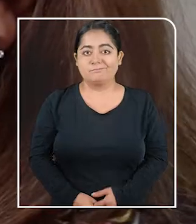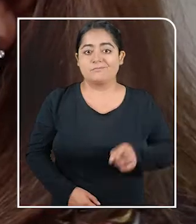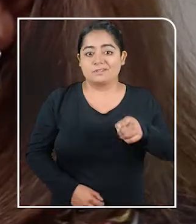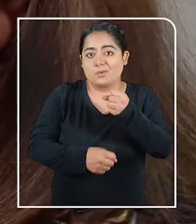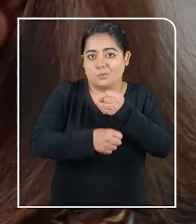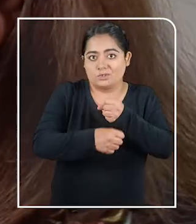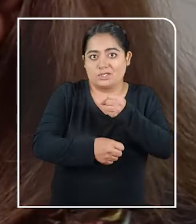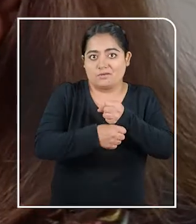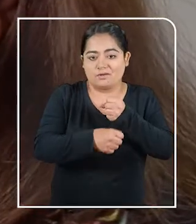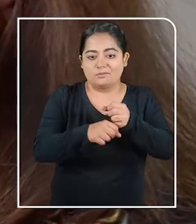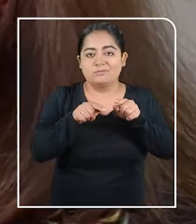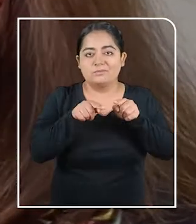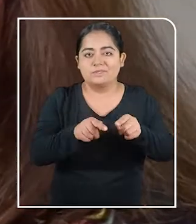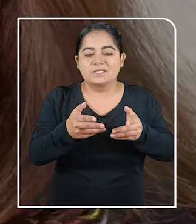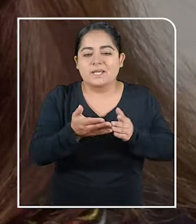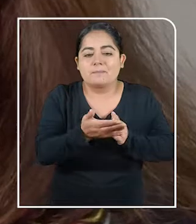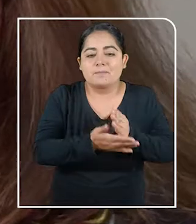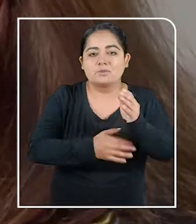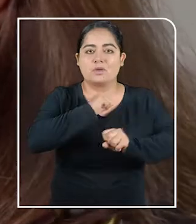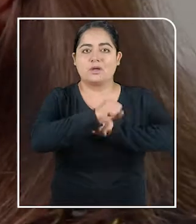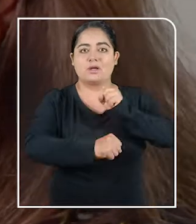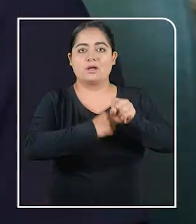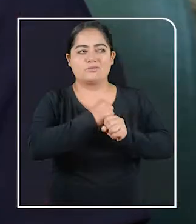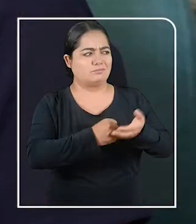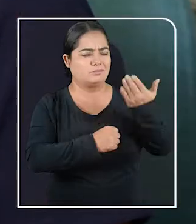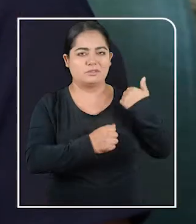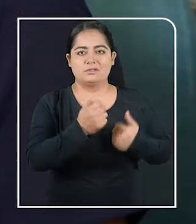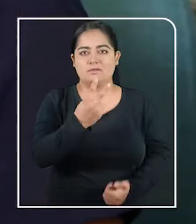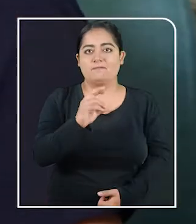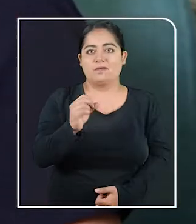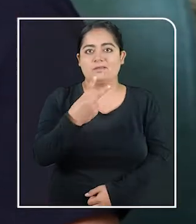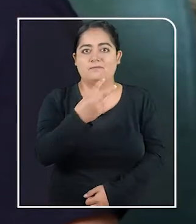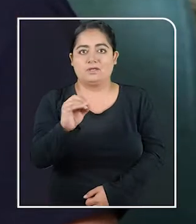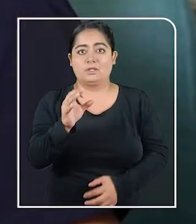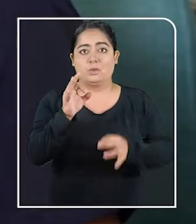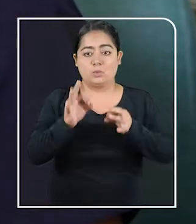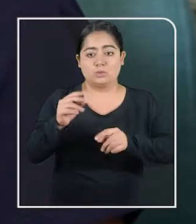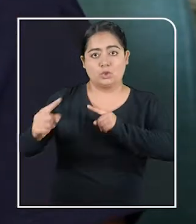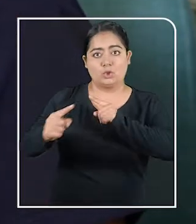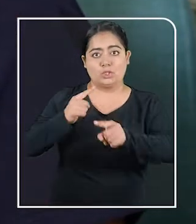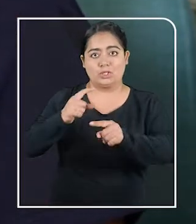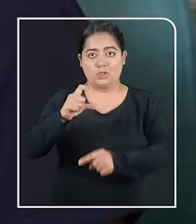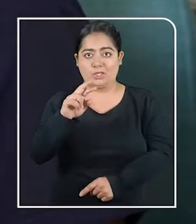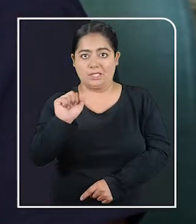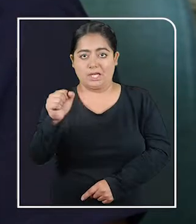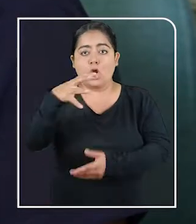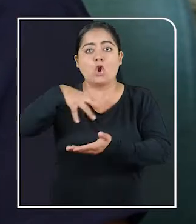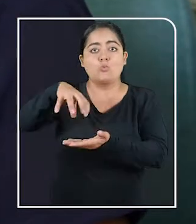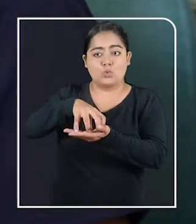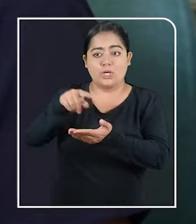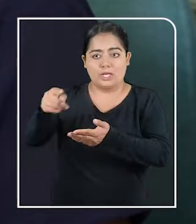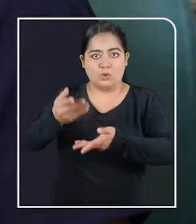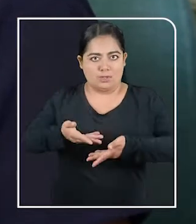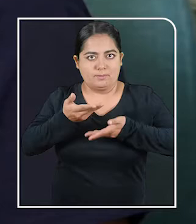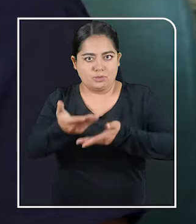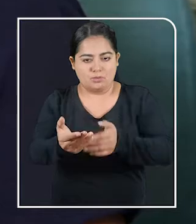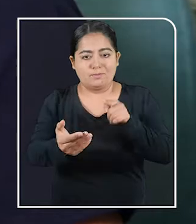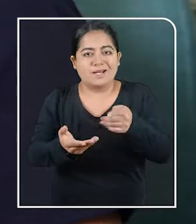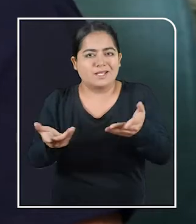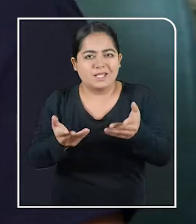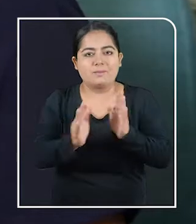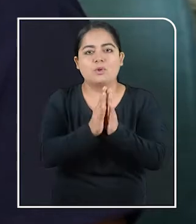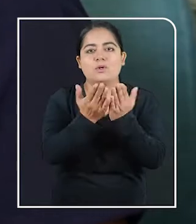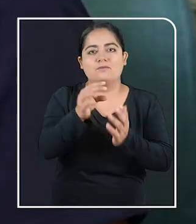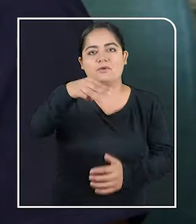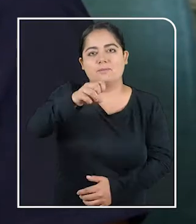Este trabajo que se inició el año 2020 a través de la invitación de la coordinadora CRA comunal a trabajar con